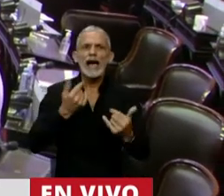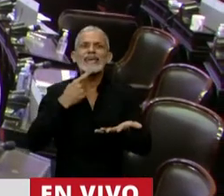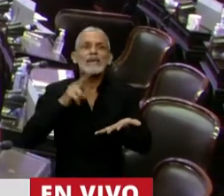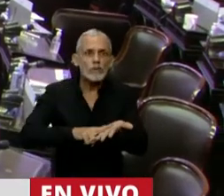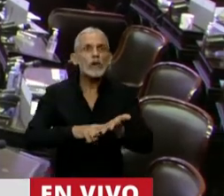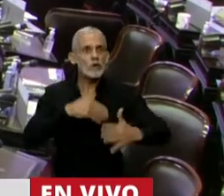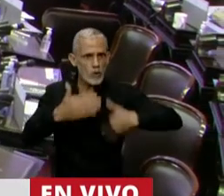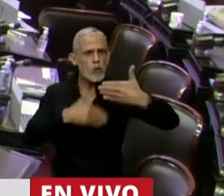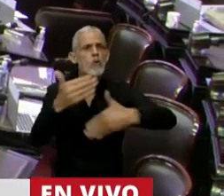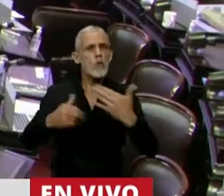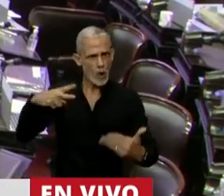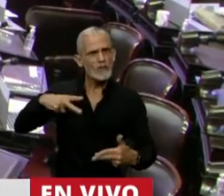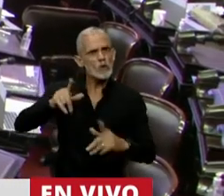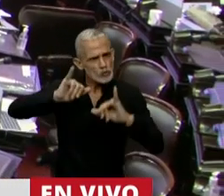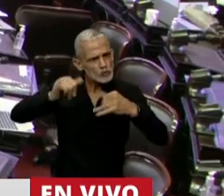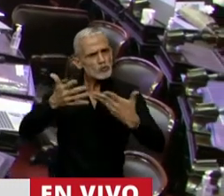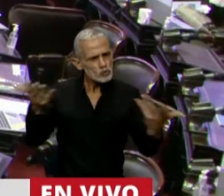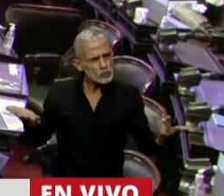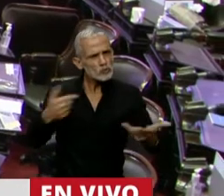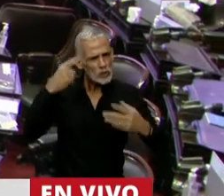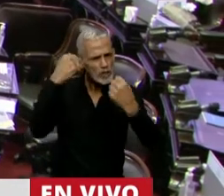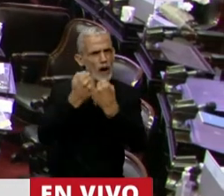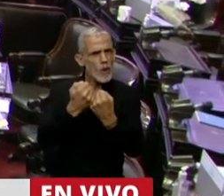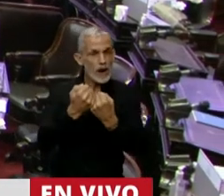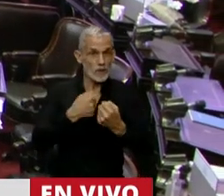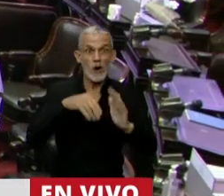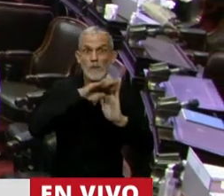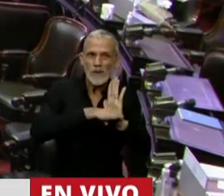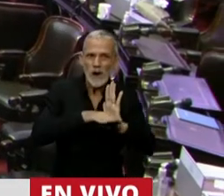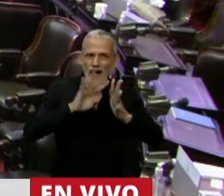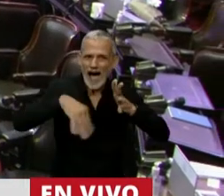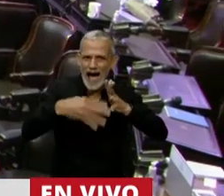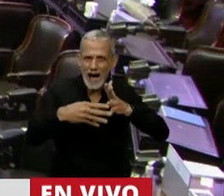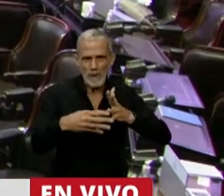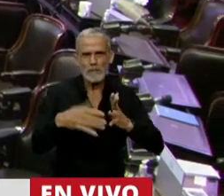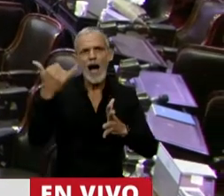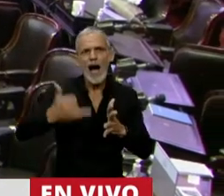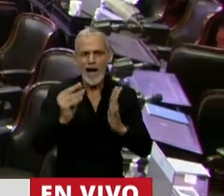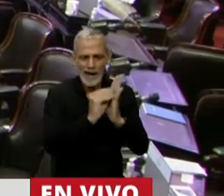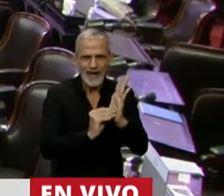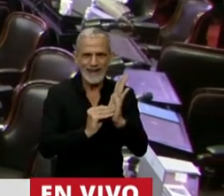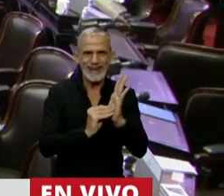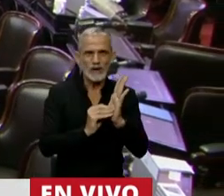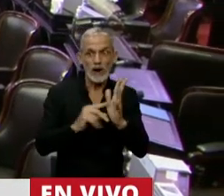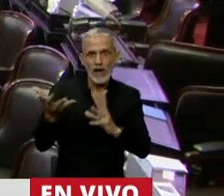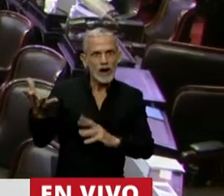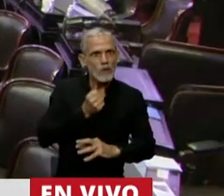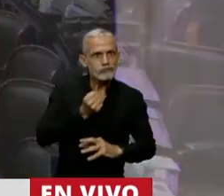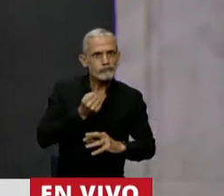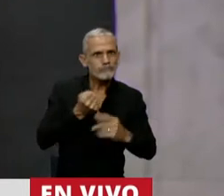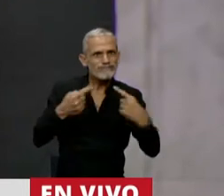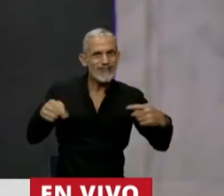impuestos progresivos a las grandes fortunas, sino que nuestro programa integral apunta a la expropiación de